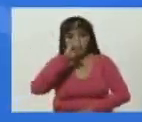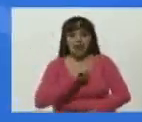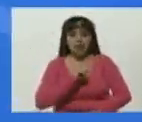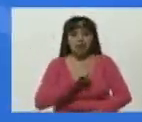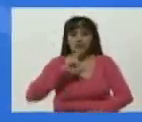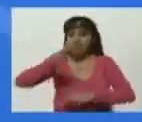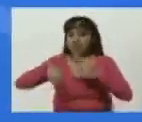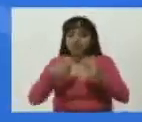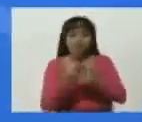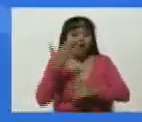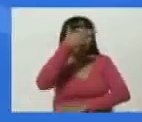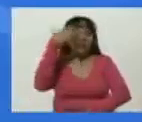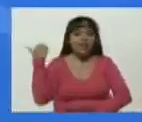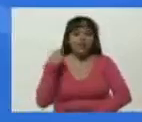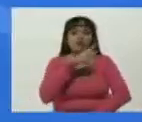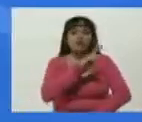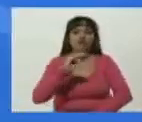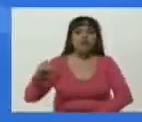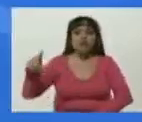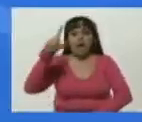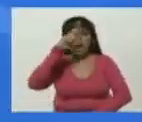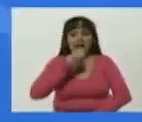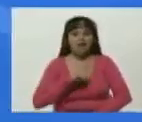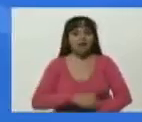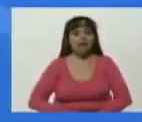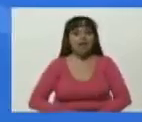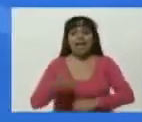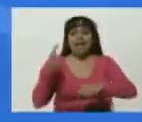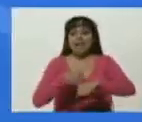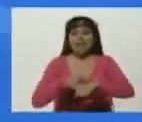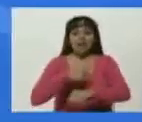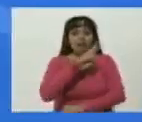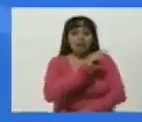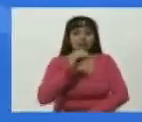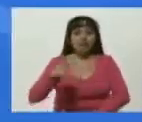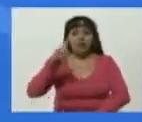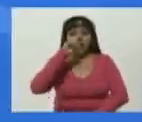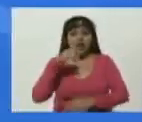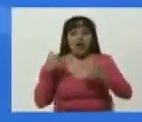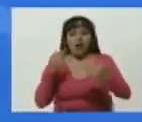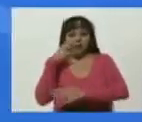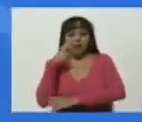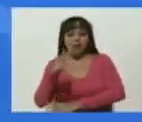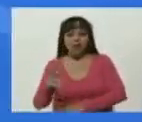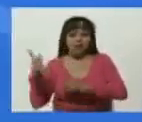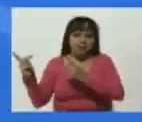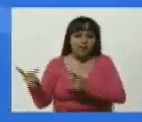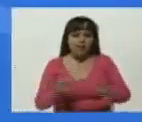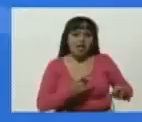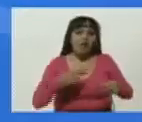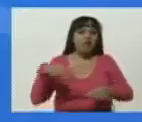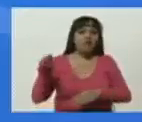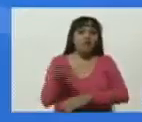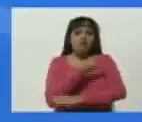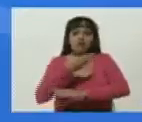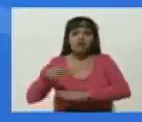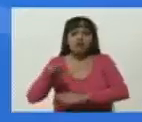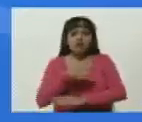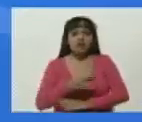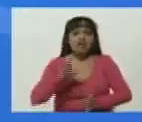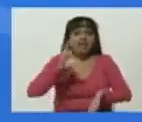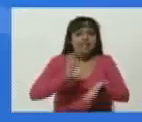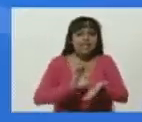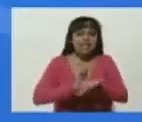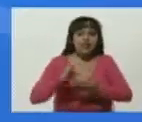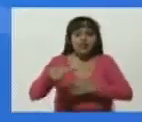olvida, el bicentenario, la era bicentenaria. Y vamos a ver este recibimiento musical en mero centro de